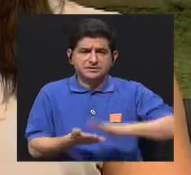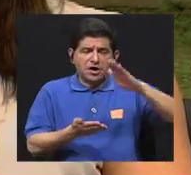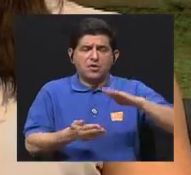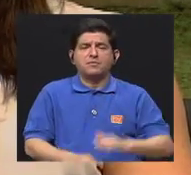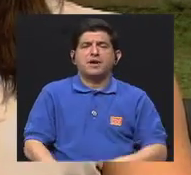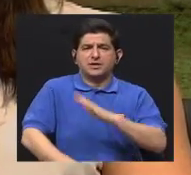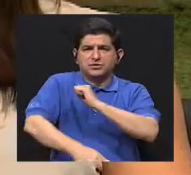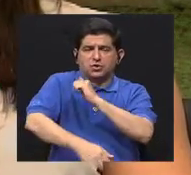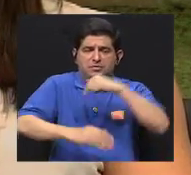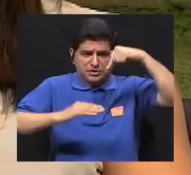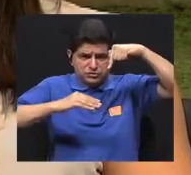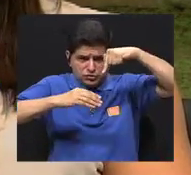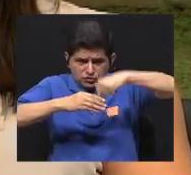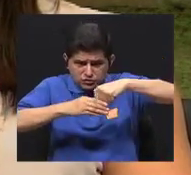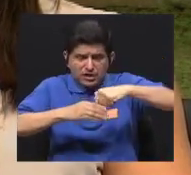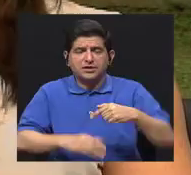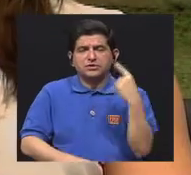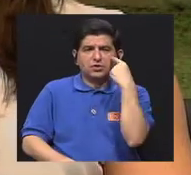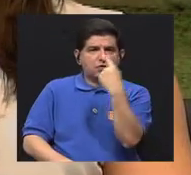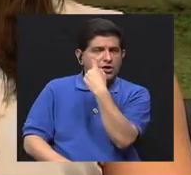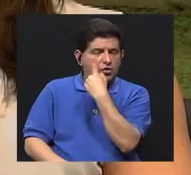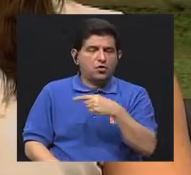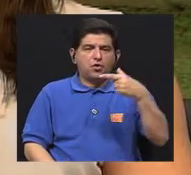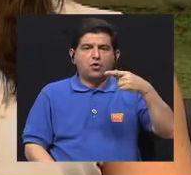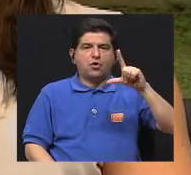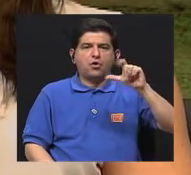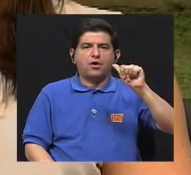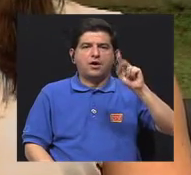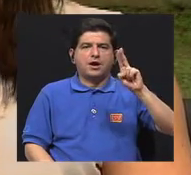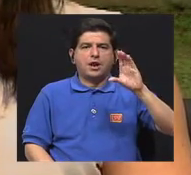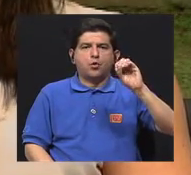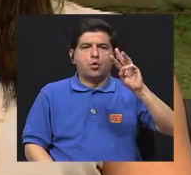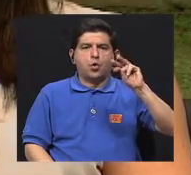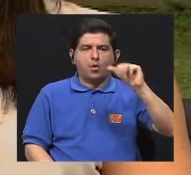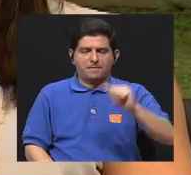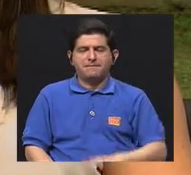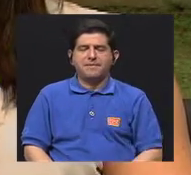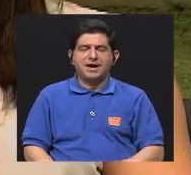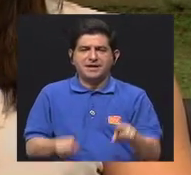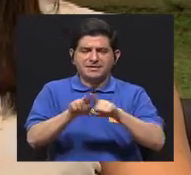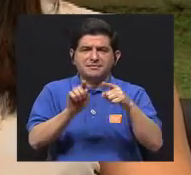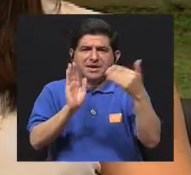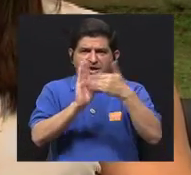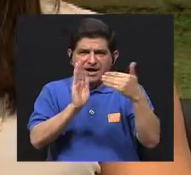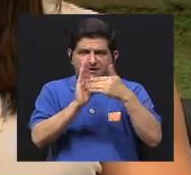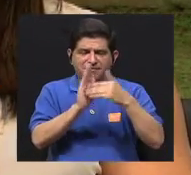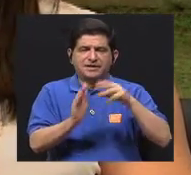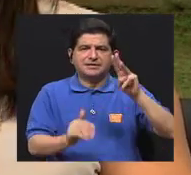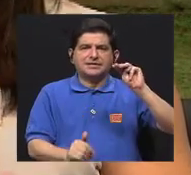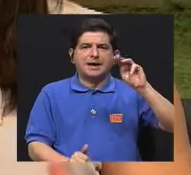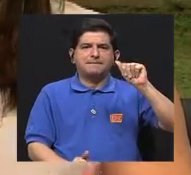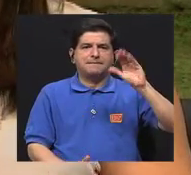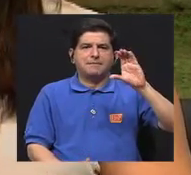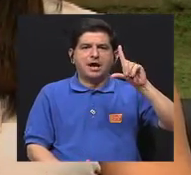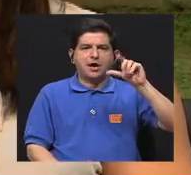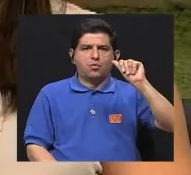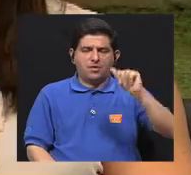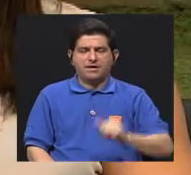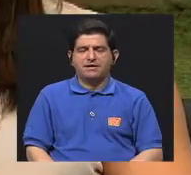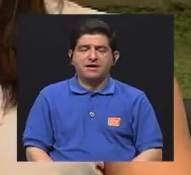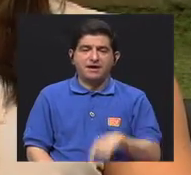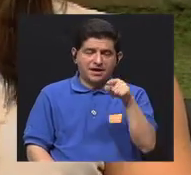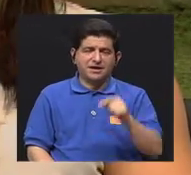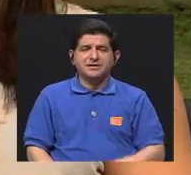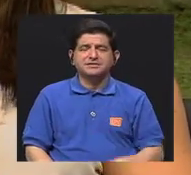presión intraocular en los ojos o glaucoma, se encuentra la degeneración macular, que es una pérdida de visión central asociada a la